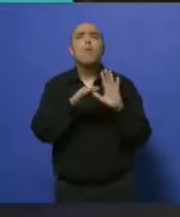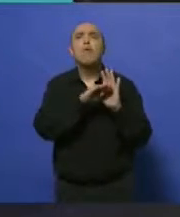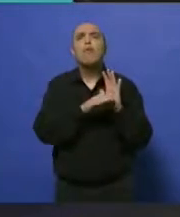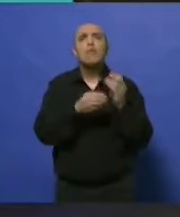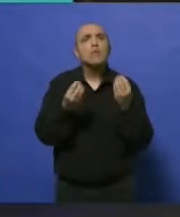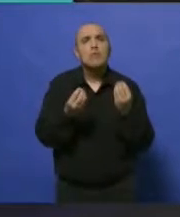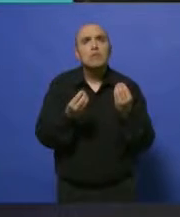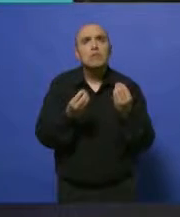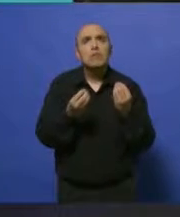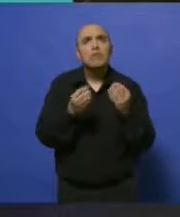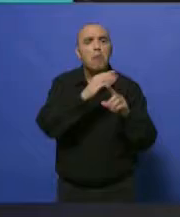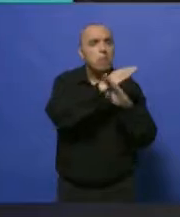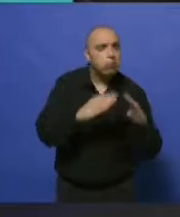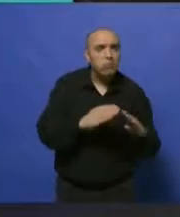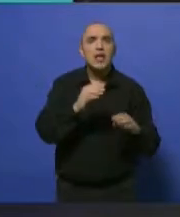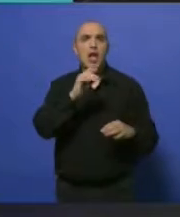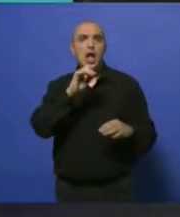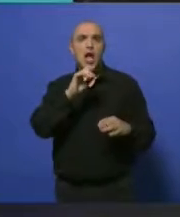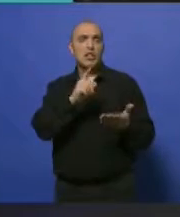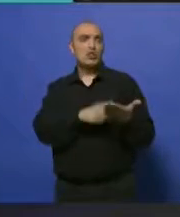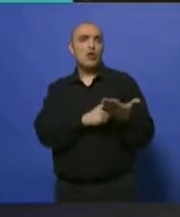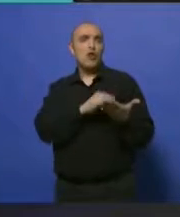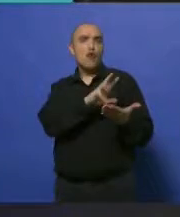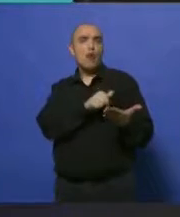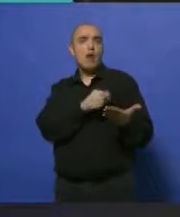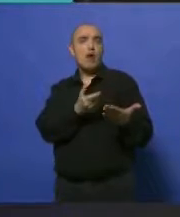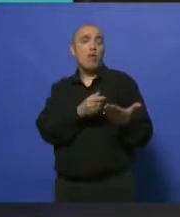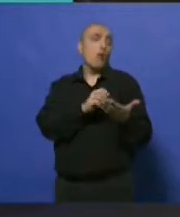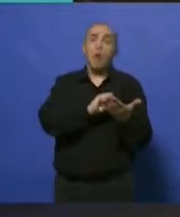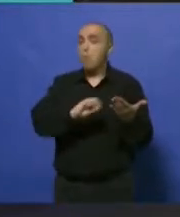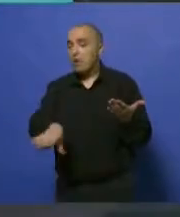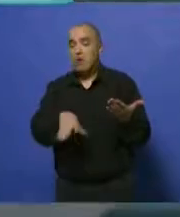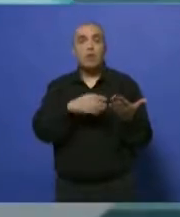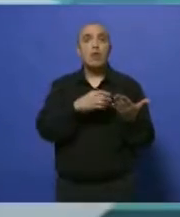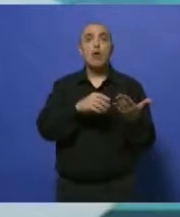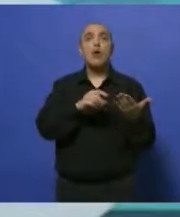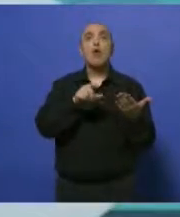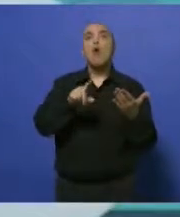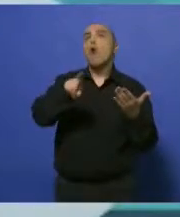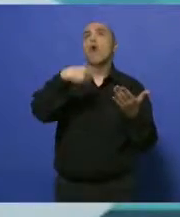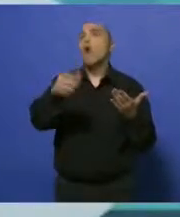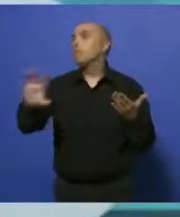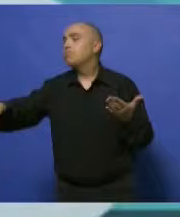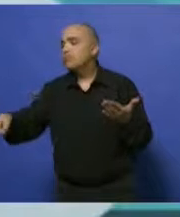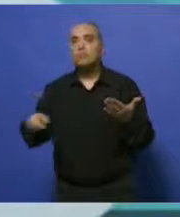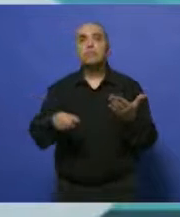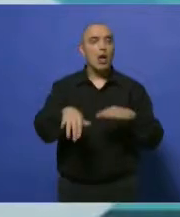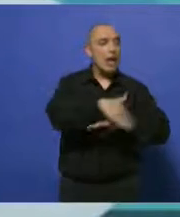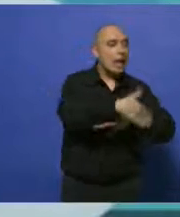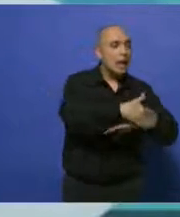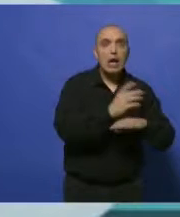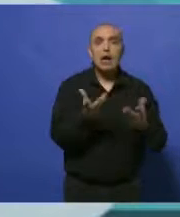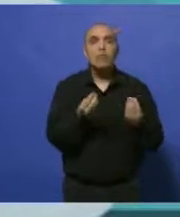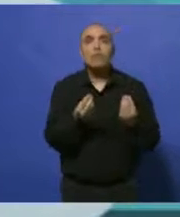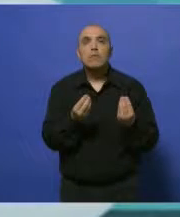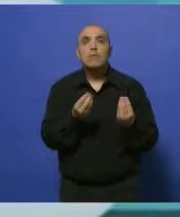un teléfono robado. En el caso de que te sustraigan el teléfono o lo perdiste en la vía pública o en otro lugar, se